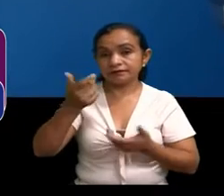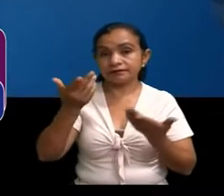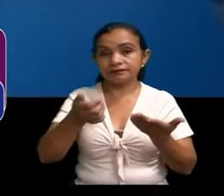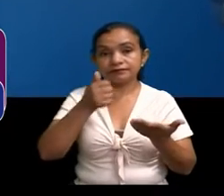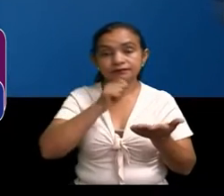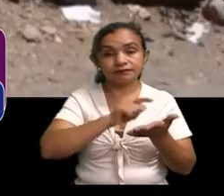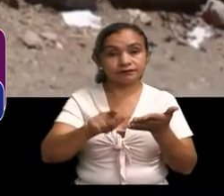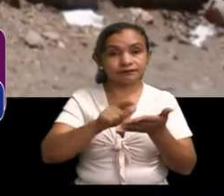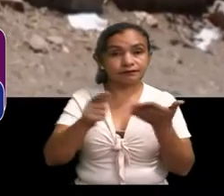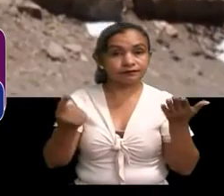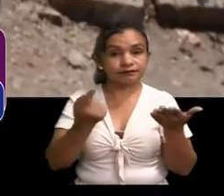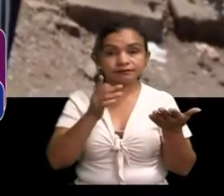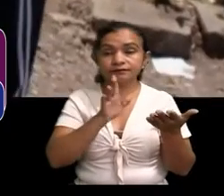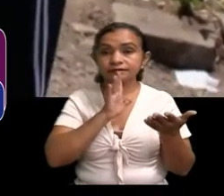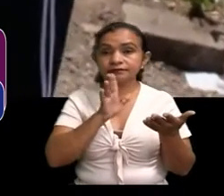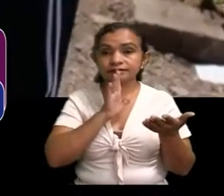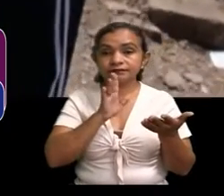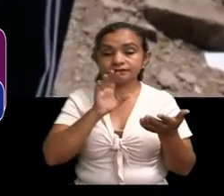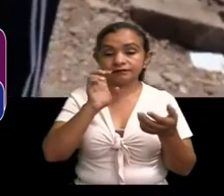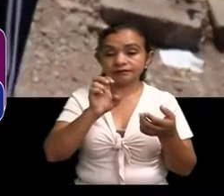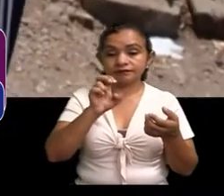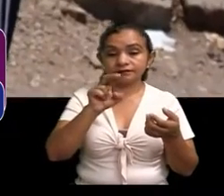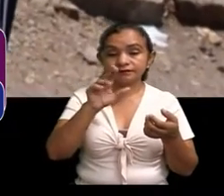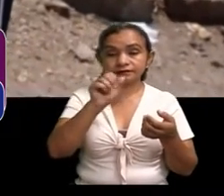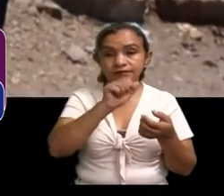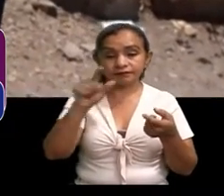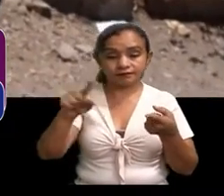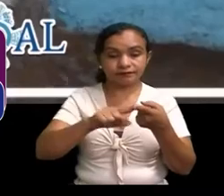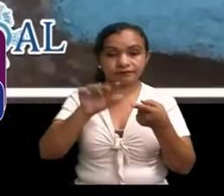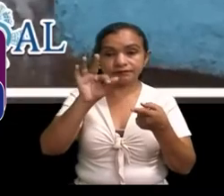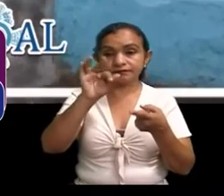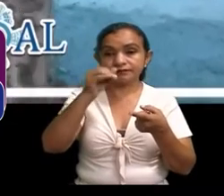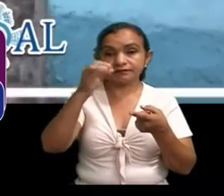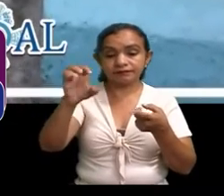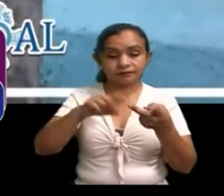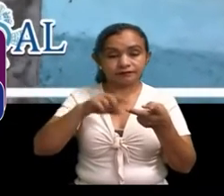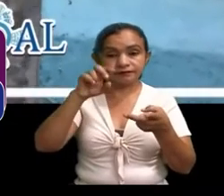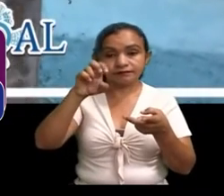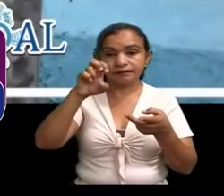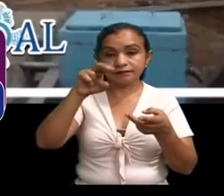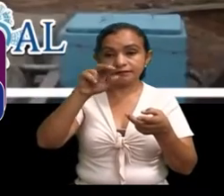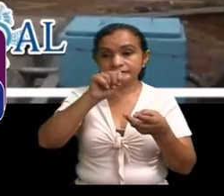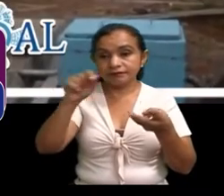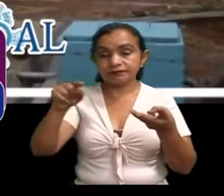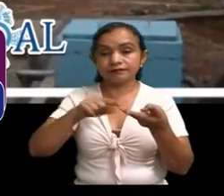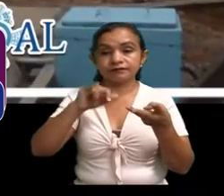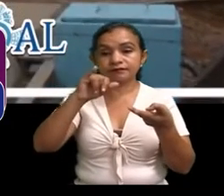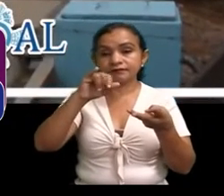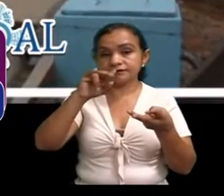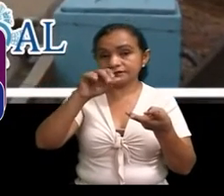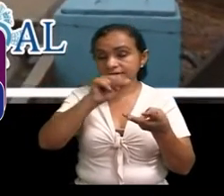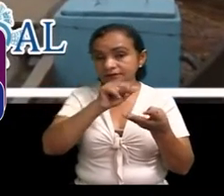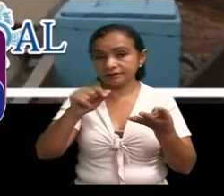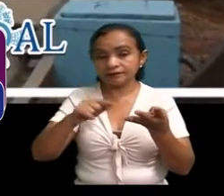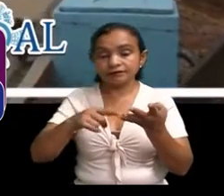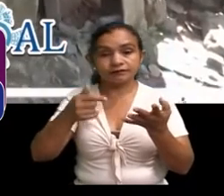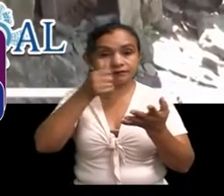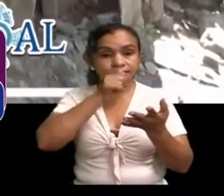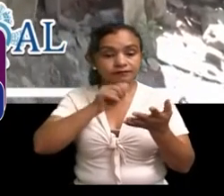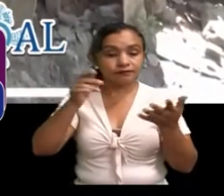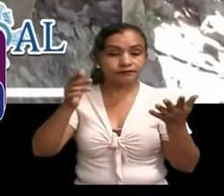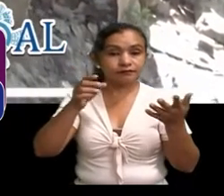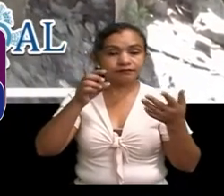saneamiento no solo está relacionado con ENACAL, con el FICE, o con INAA, o con la Autoridad Nacional del Agua, sino que también hablamos del